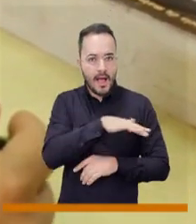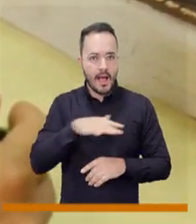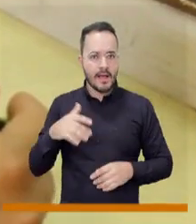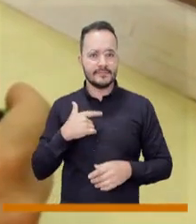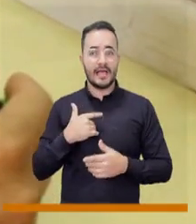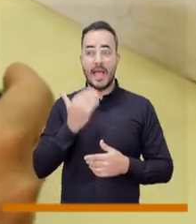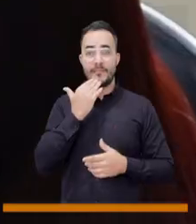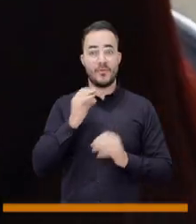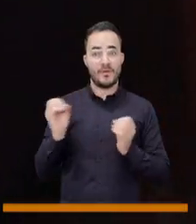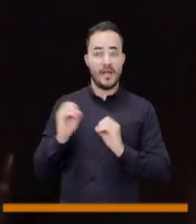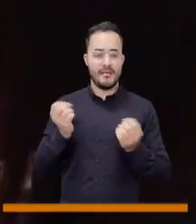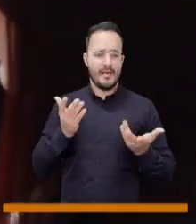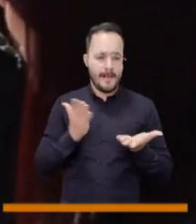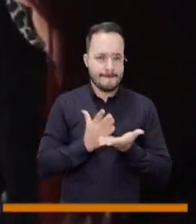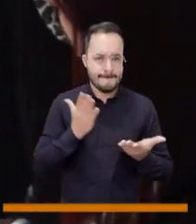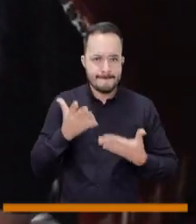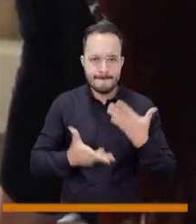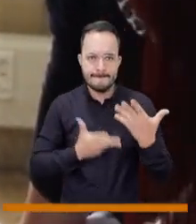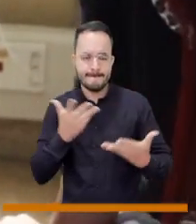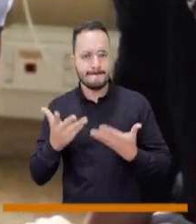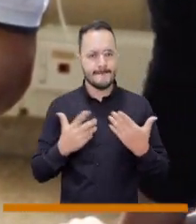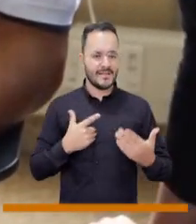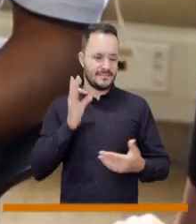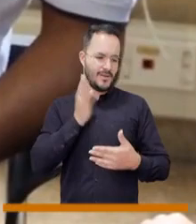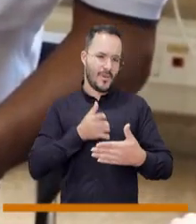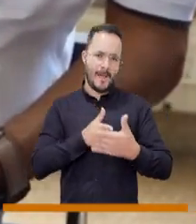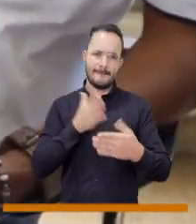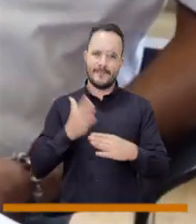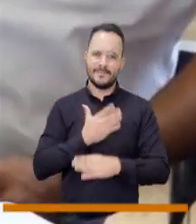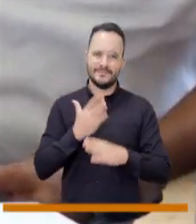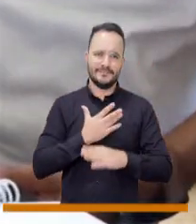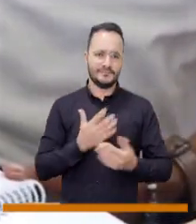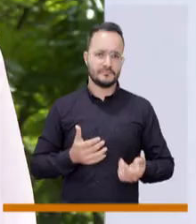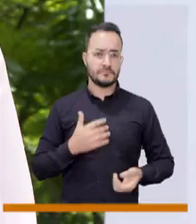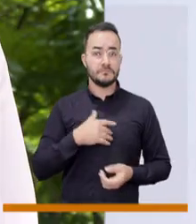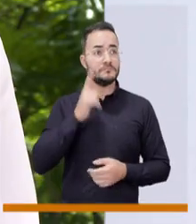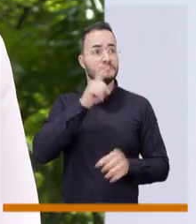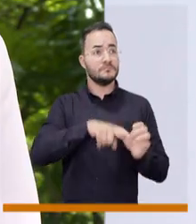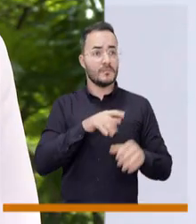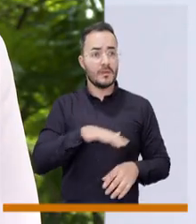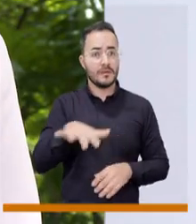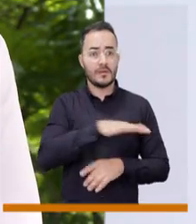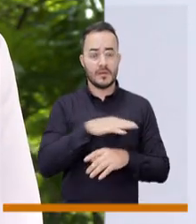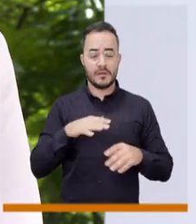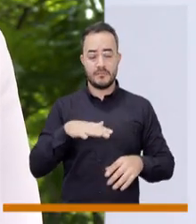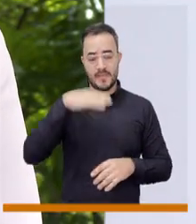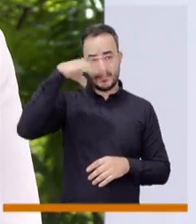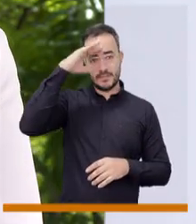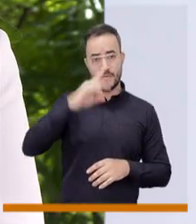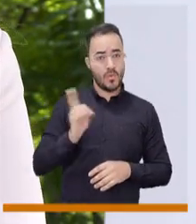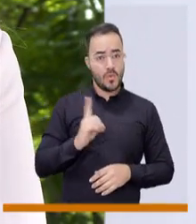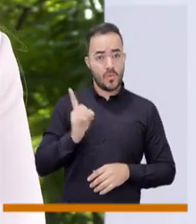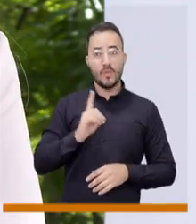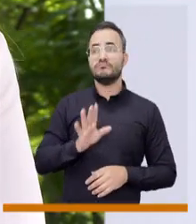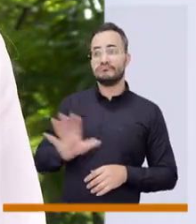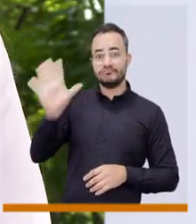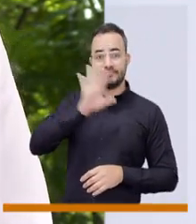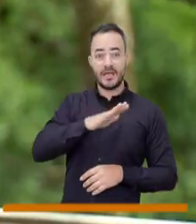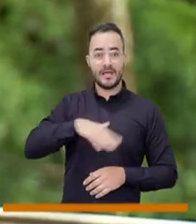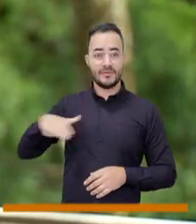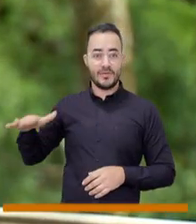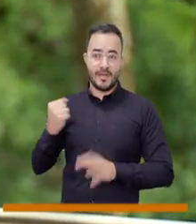verse truncado o frustrado si estos recursos no llegan, y que no solo van a esas instituciones del municipio de Medellín, sino también a estas instituciones del